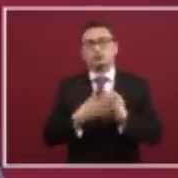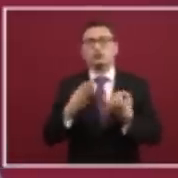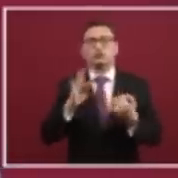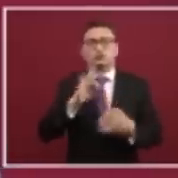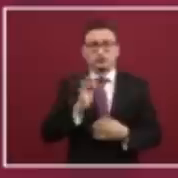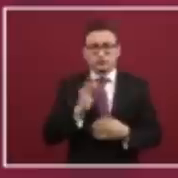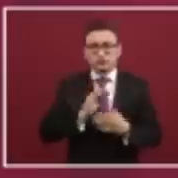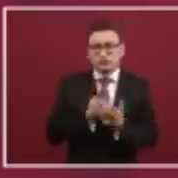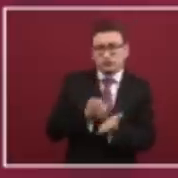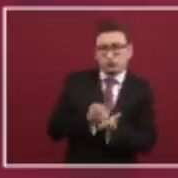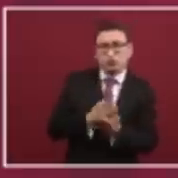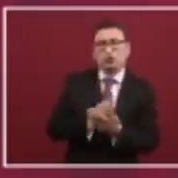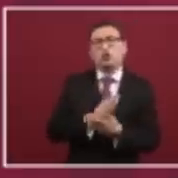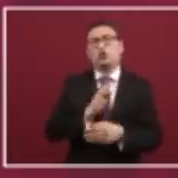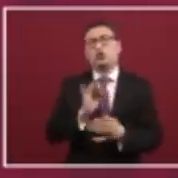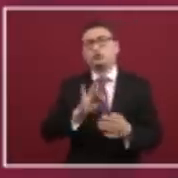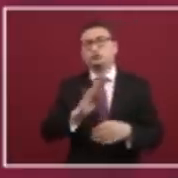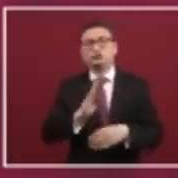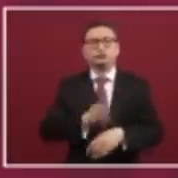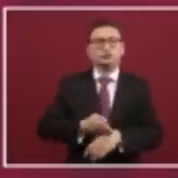de fiscalización y eventualmente